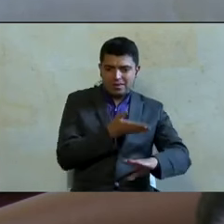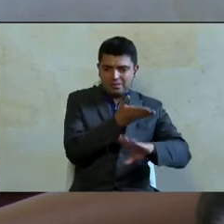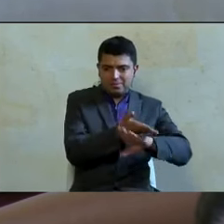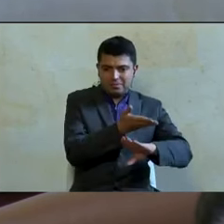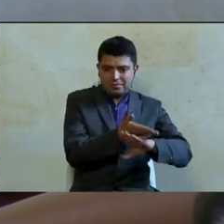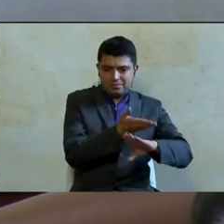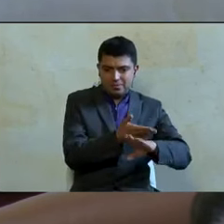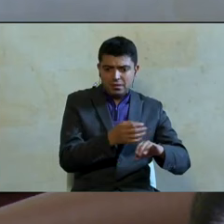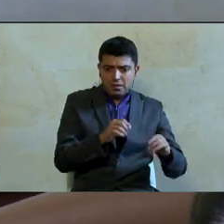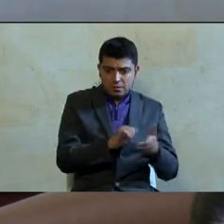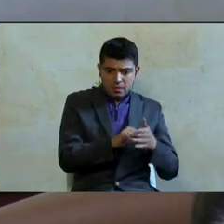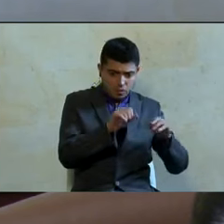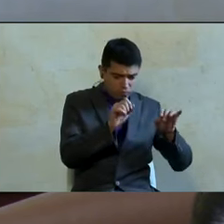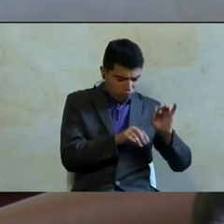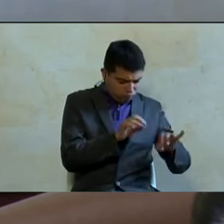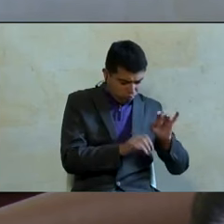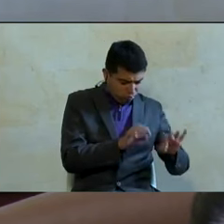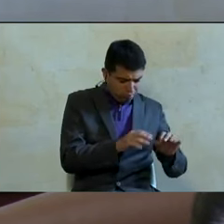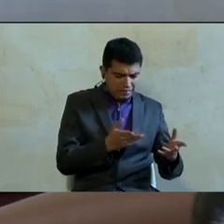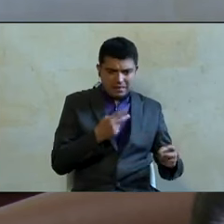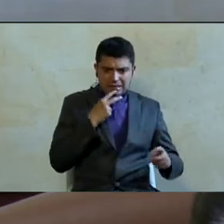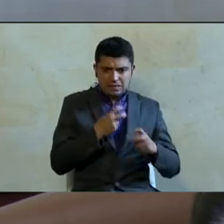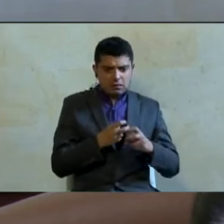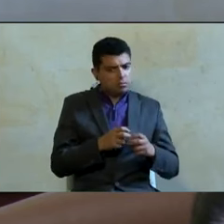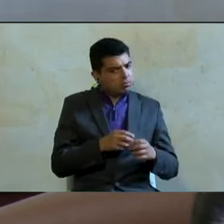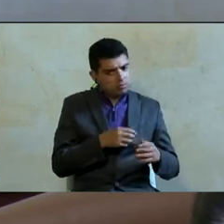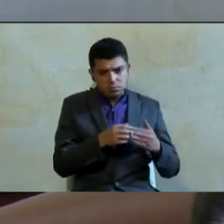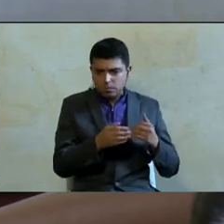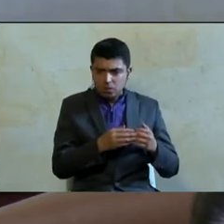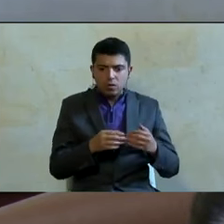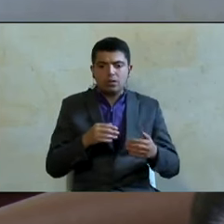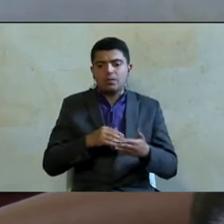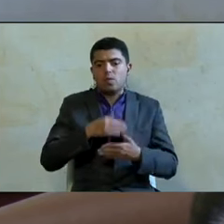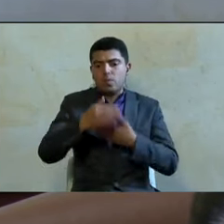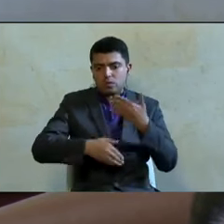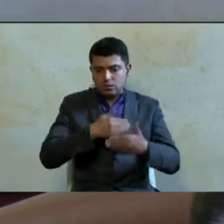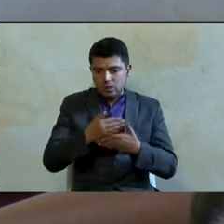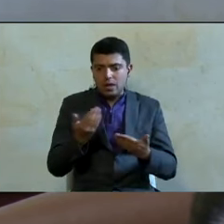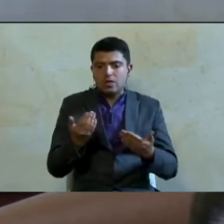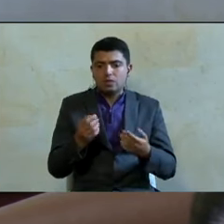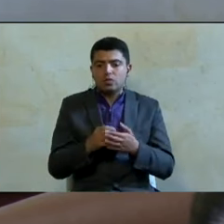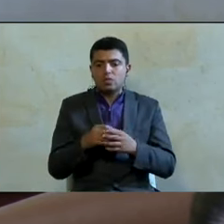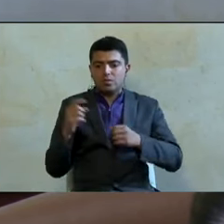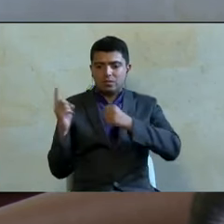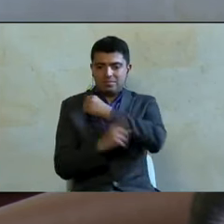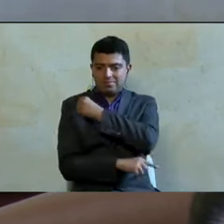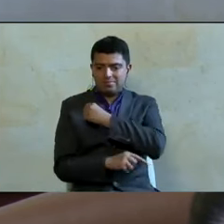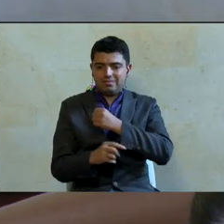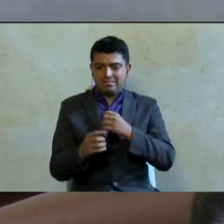a esos que después de un proceso bien sea judicial o disciplinario